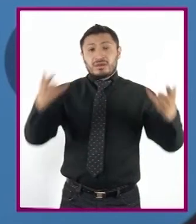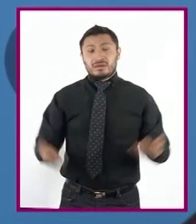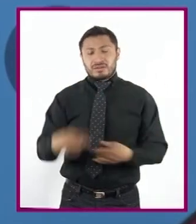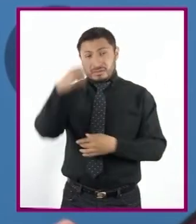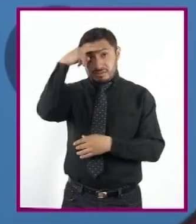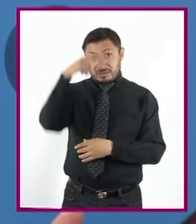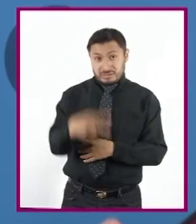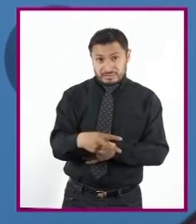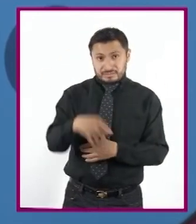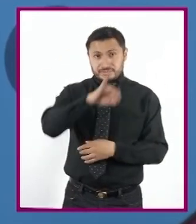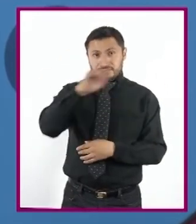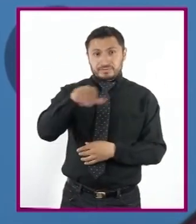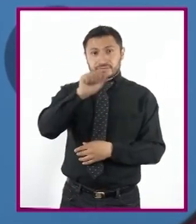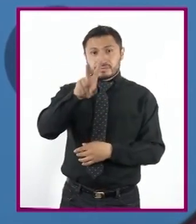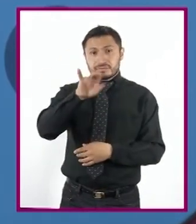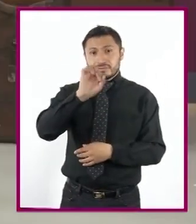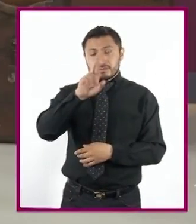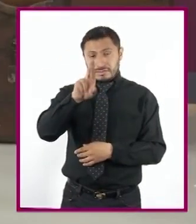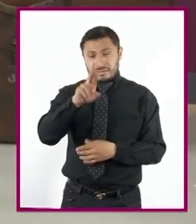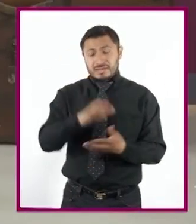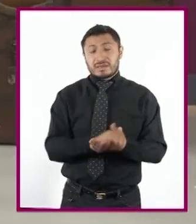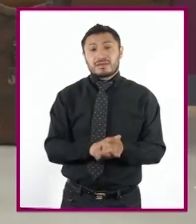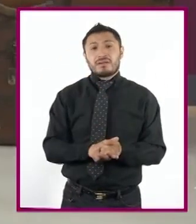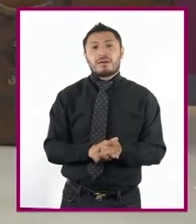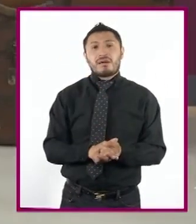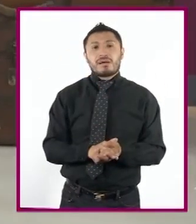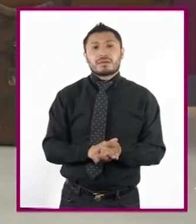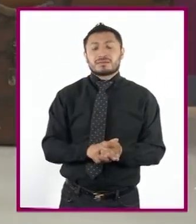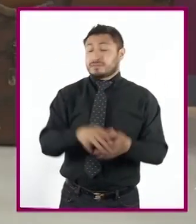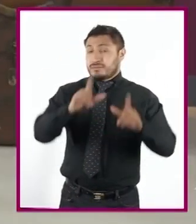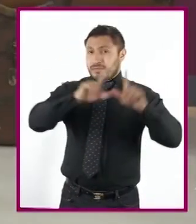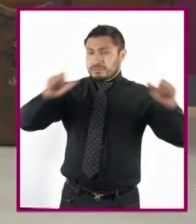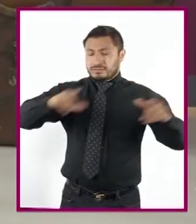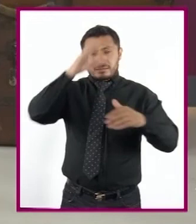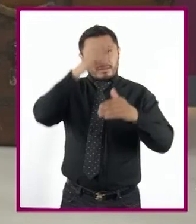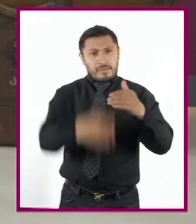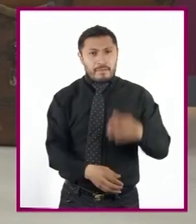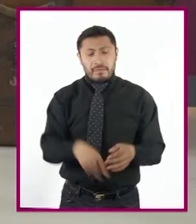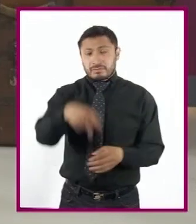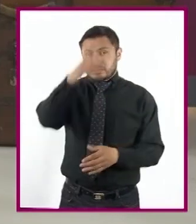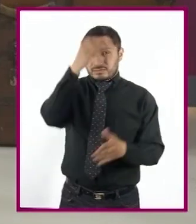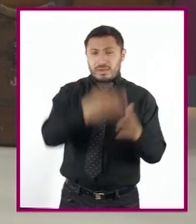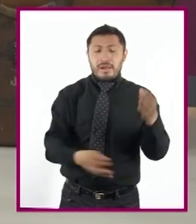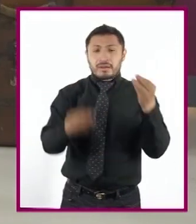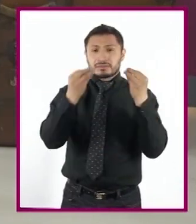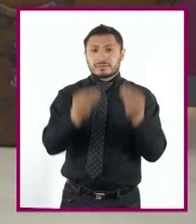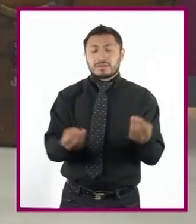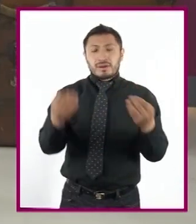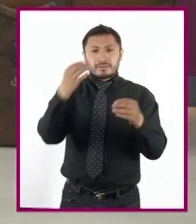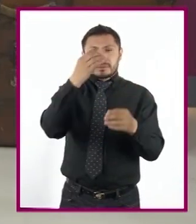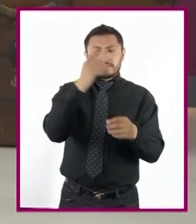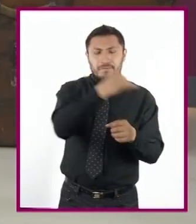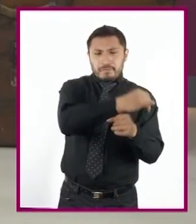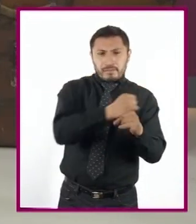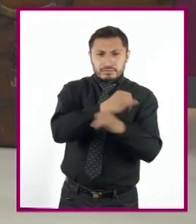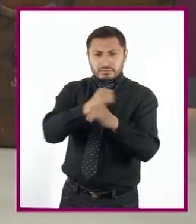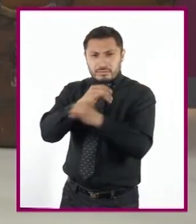México, de Javier García Diego. Listo, terminamos, pero aún nos queda mucho por explorar